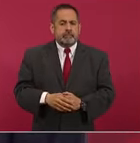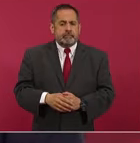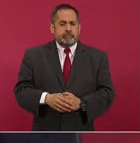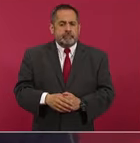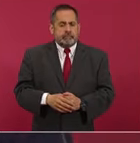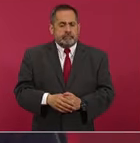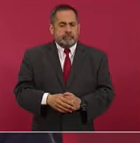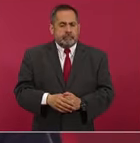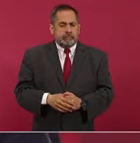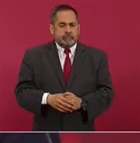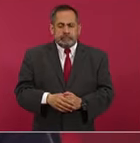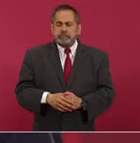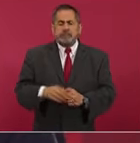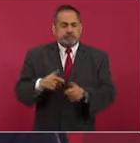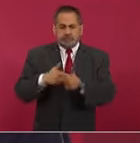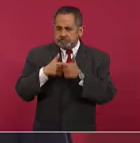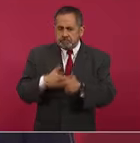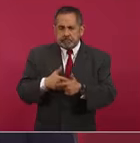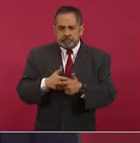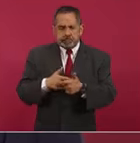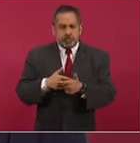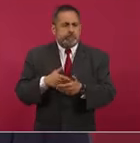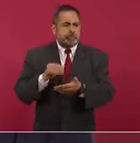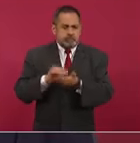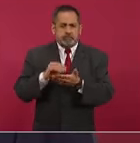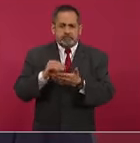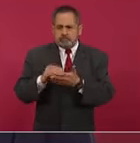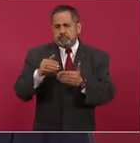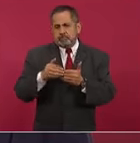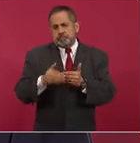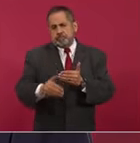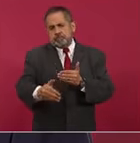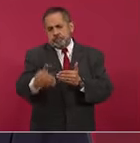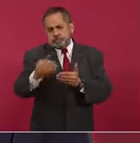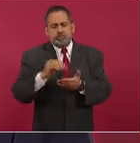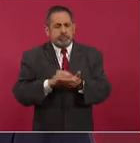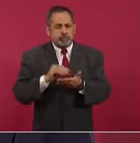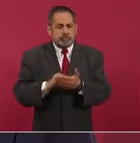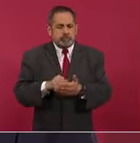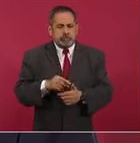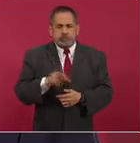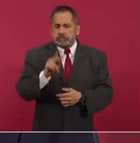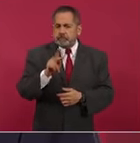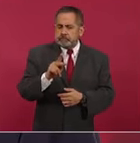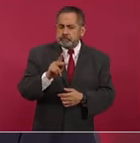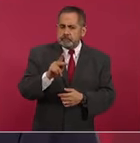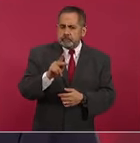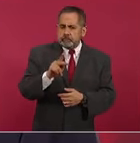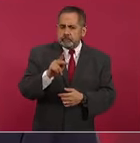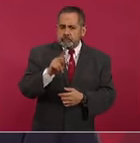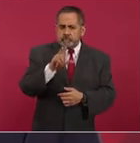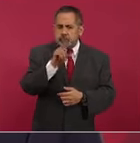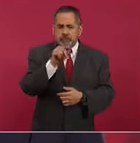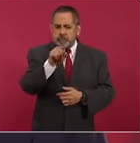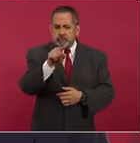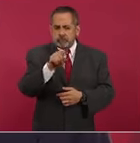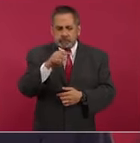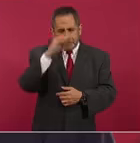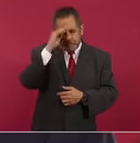Y lo vamos a seguir haciendo, pero no está contemplado lo del Pánuco.